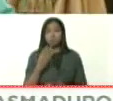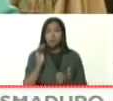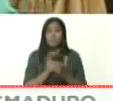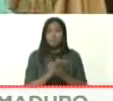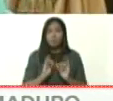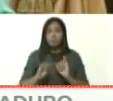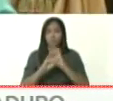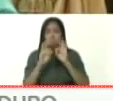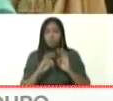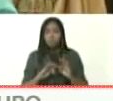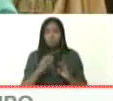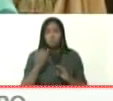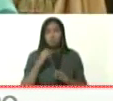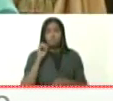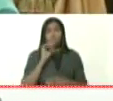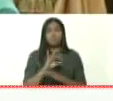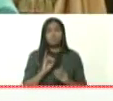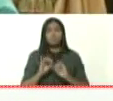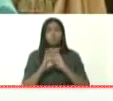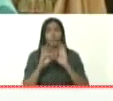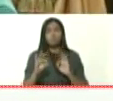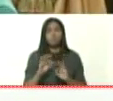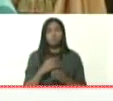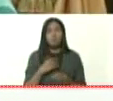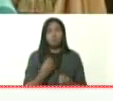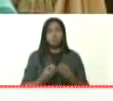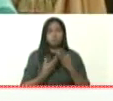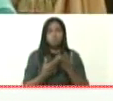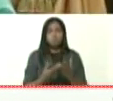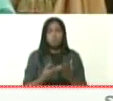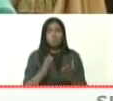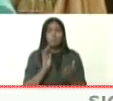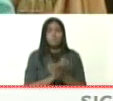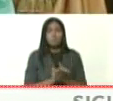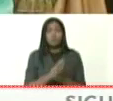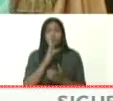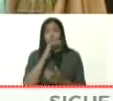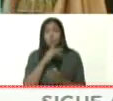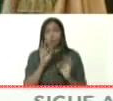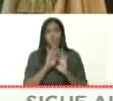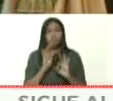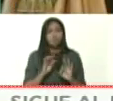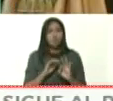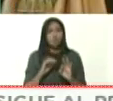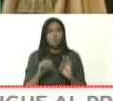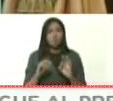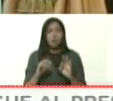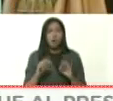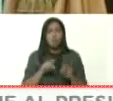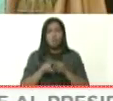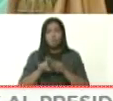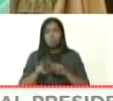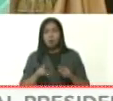¿no? Yo les envío un saludo desde aquí, compatriotas que sin ningún tipo de discriminación,